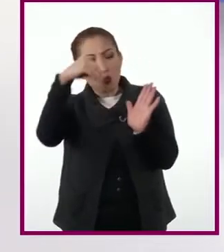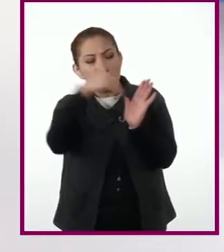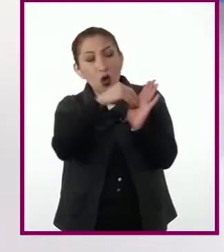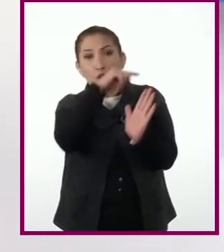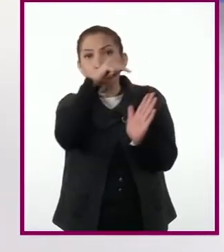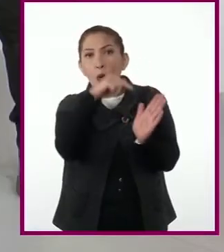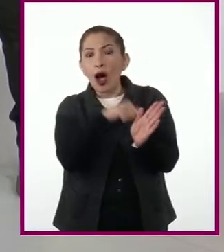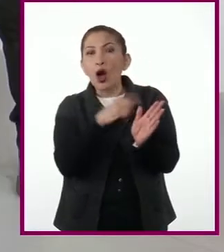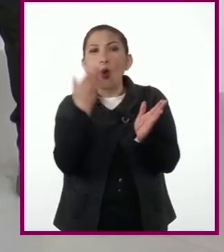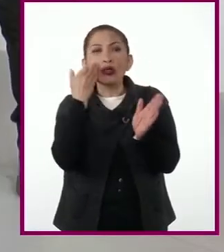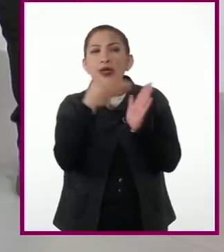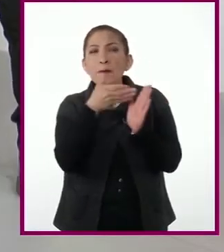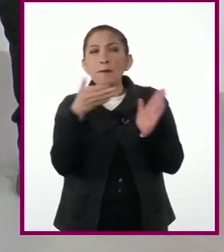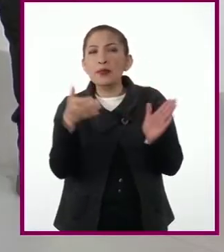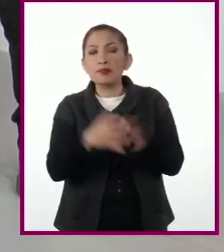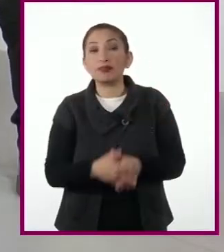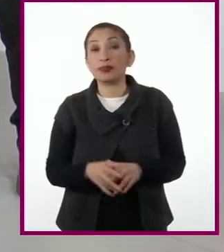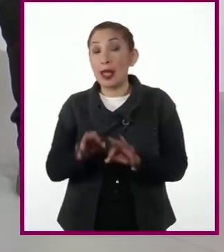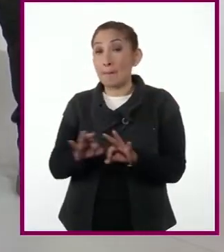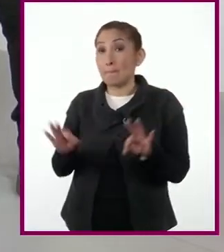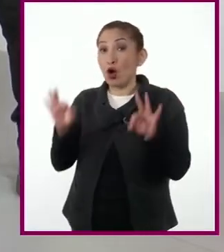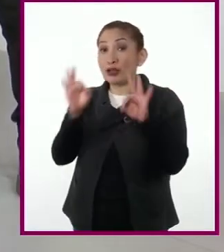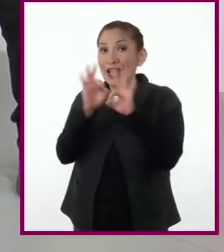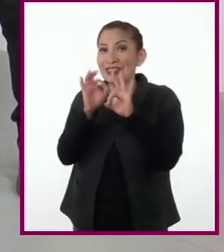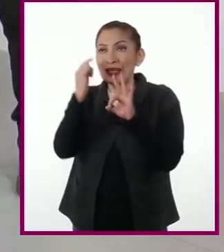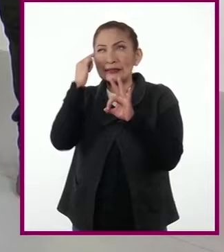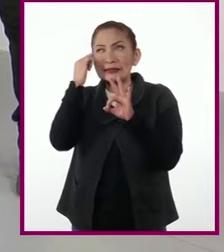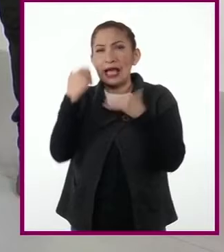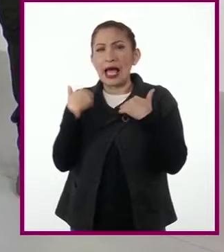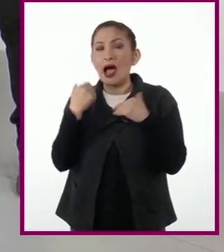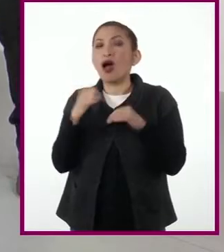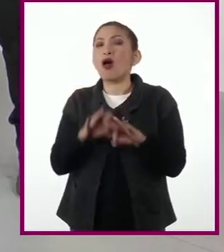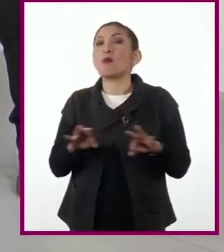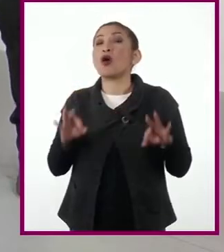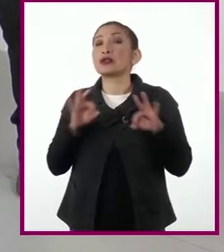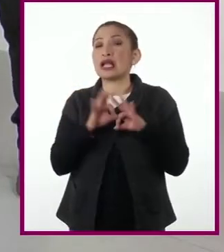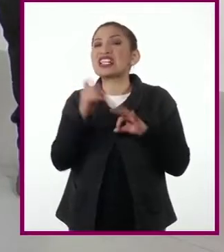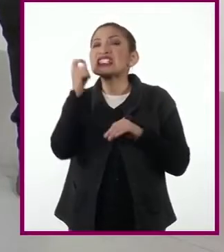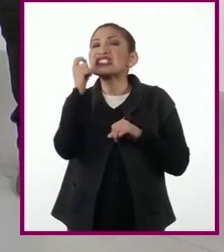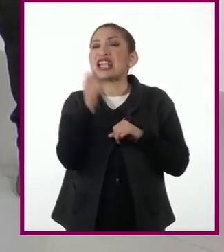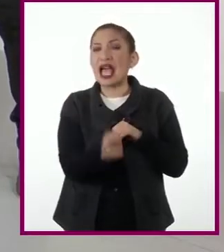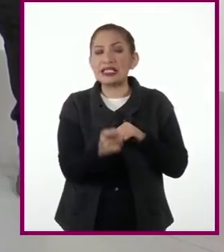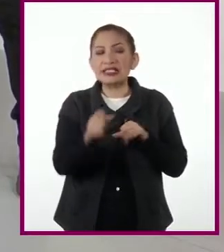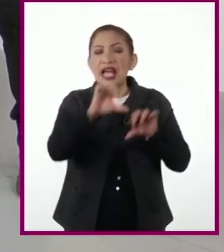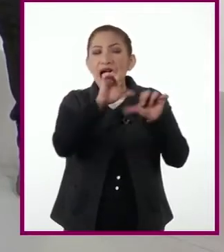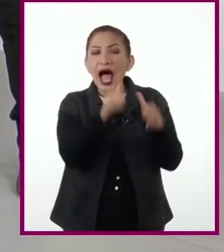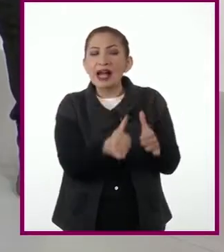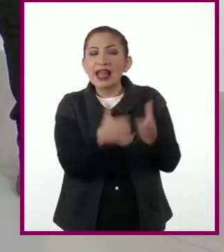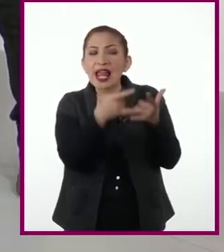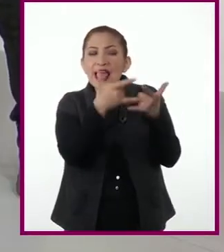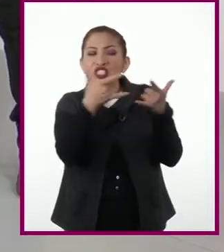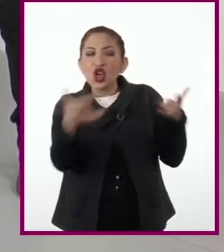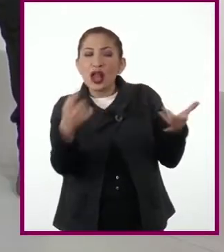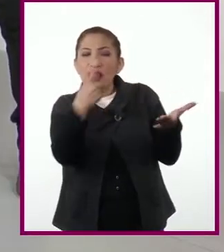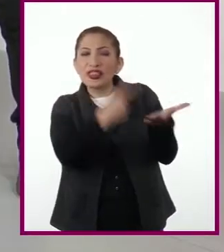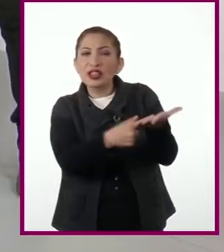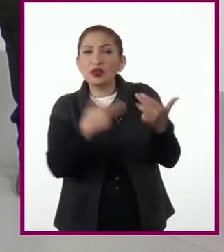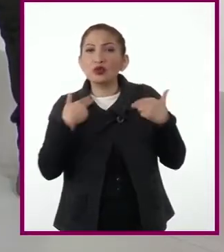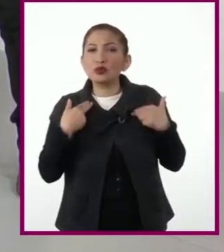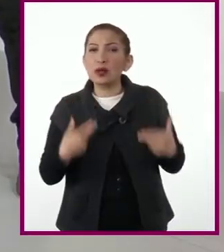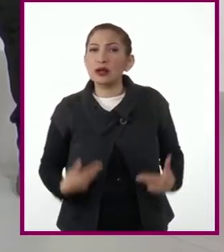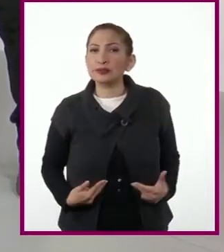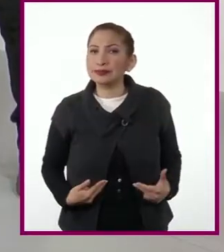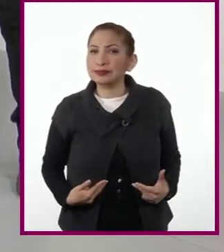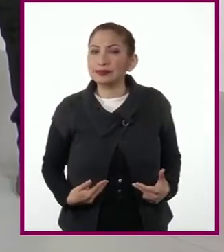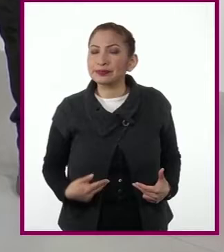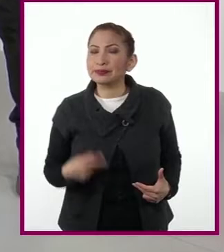y época? Lo más importante es entender la importancia y el significado del arte en la historia de la humanidad.